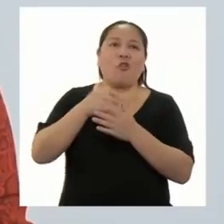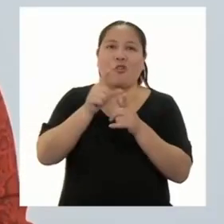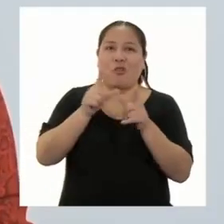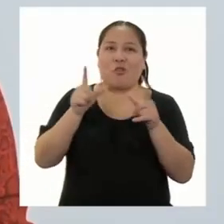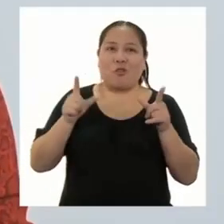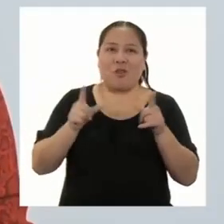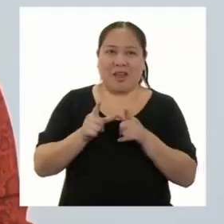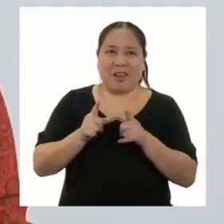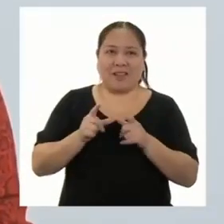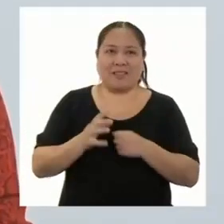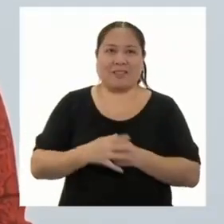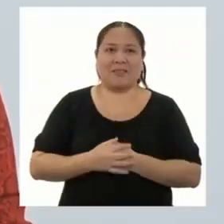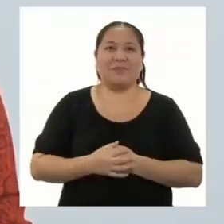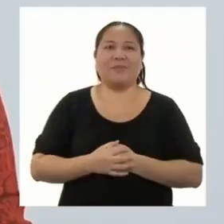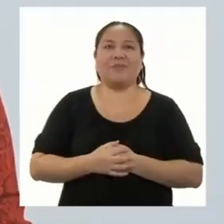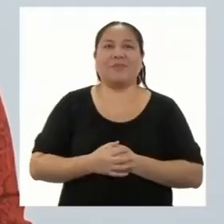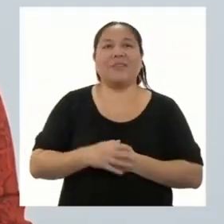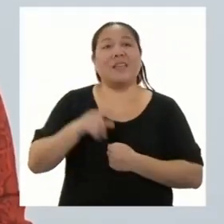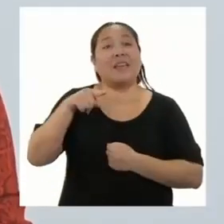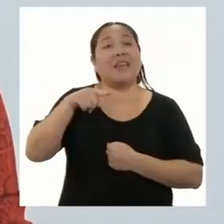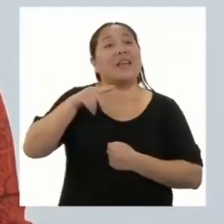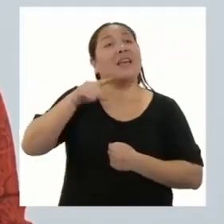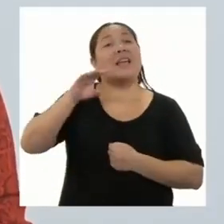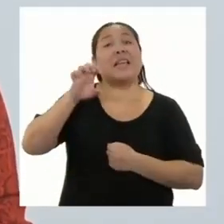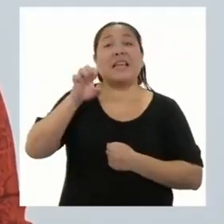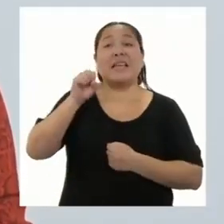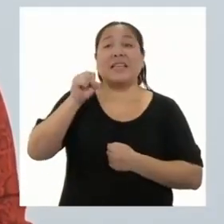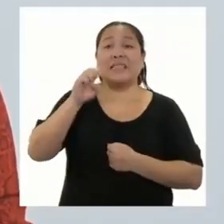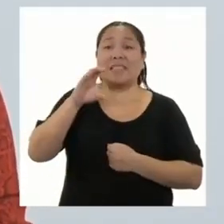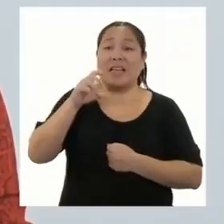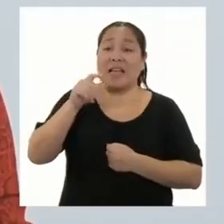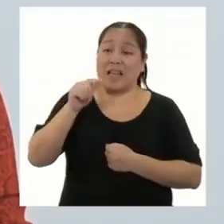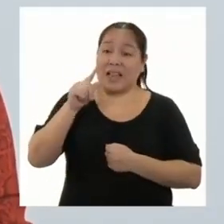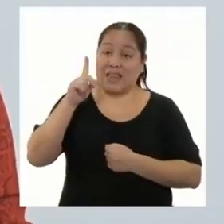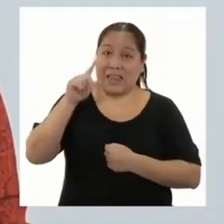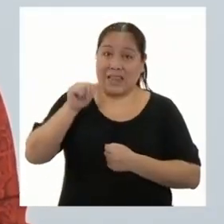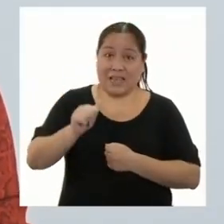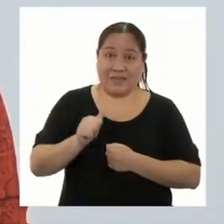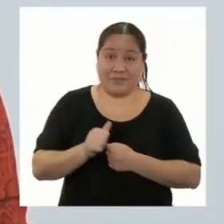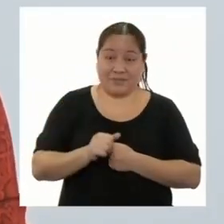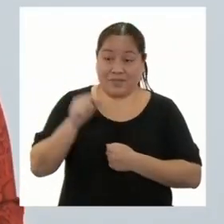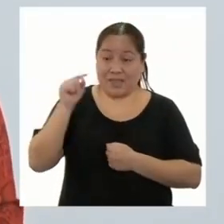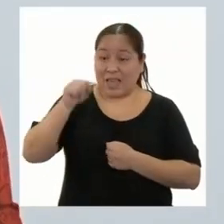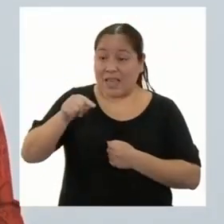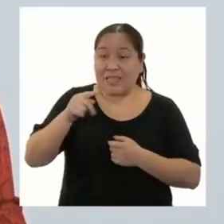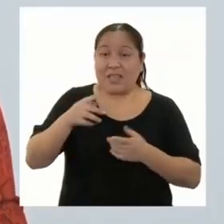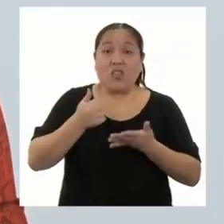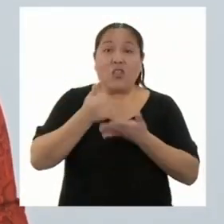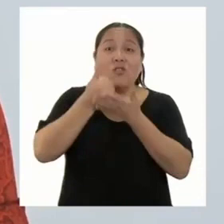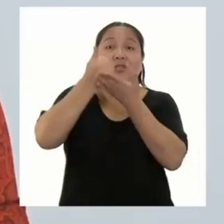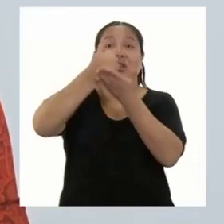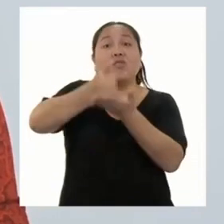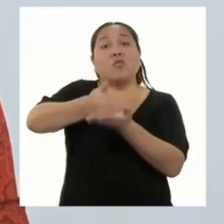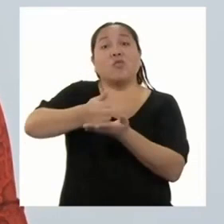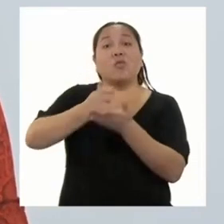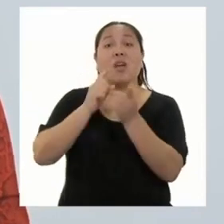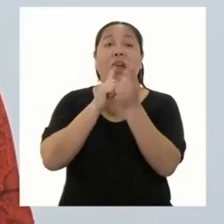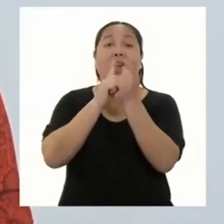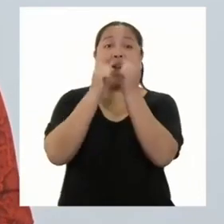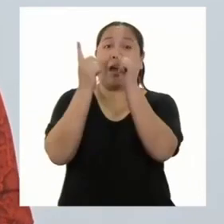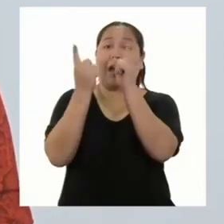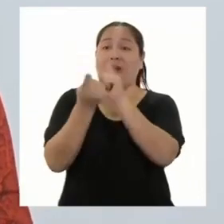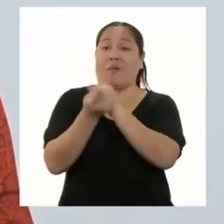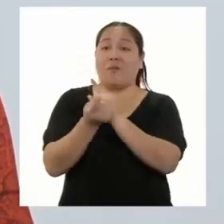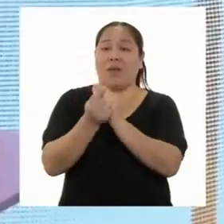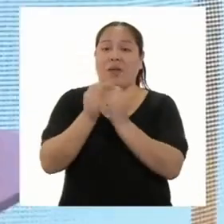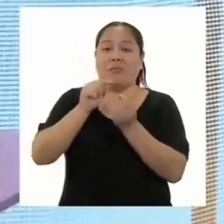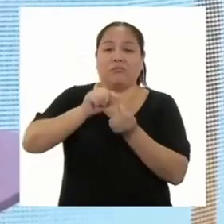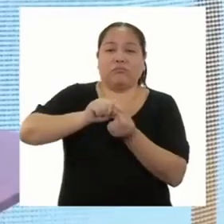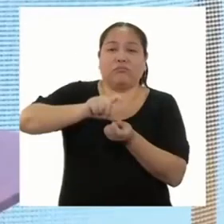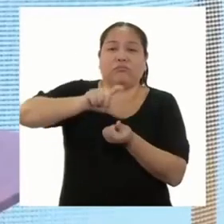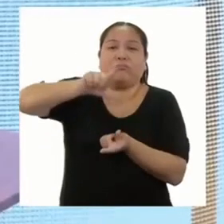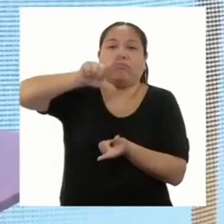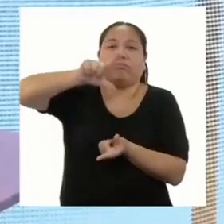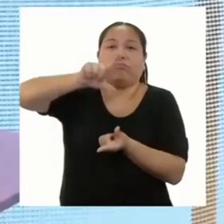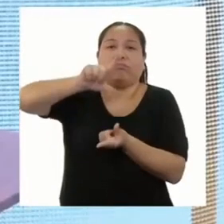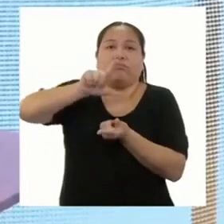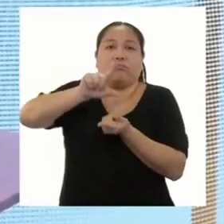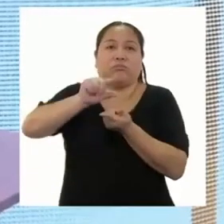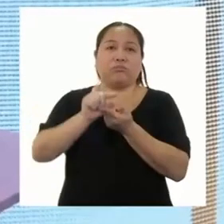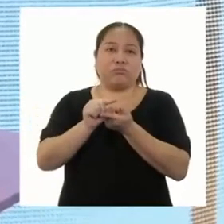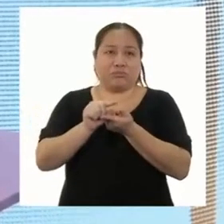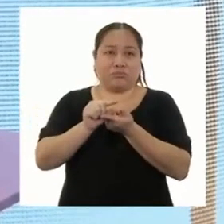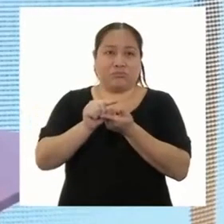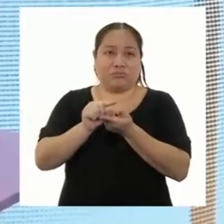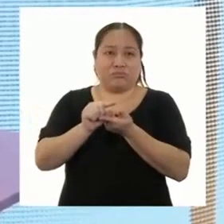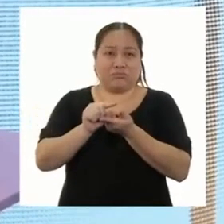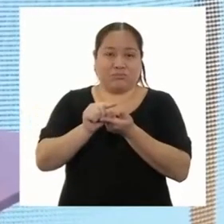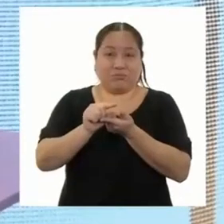de la escala, lo que puedo decir es que esta es la que nos permite cambiar el tamaño de un objeto. O sea que